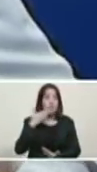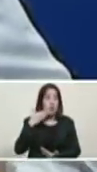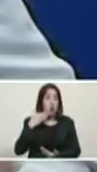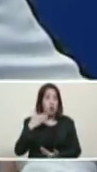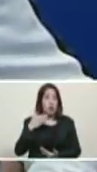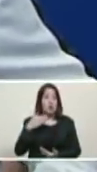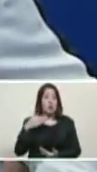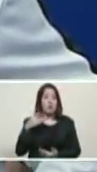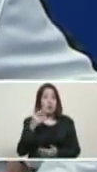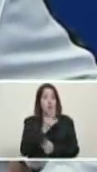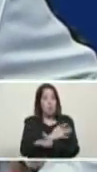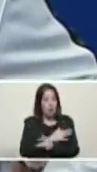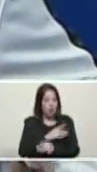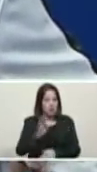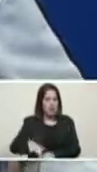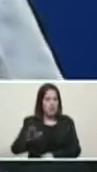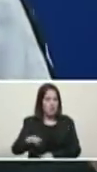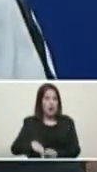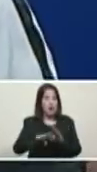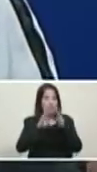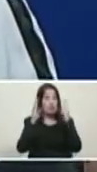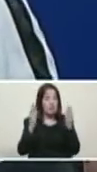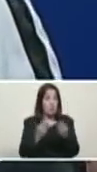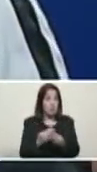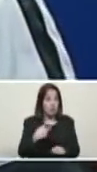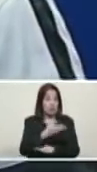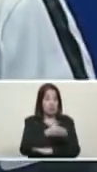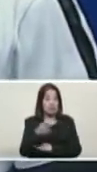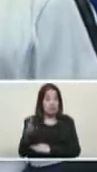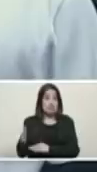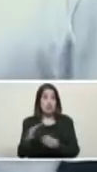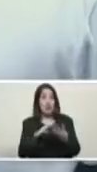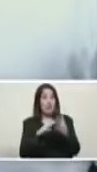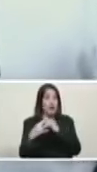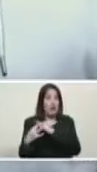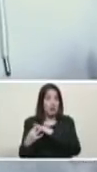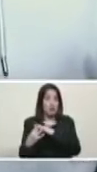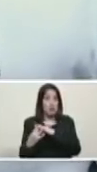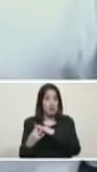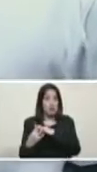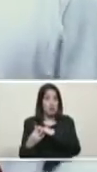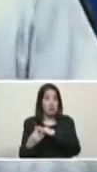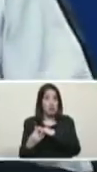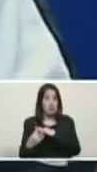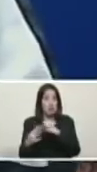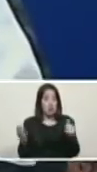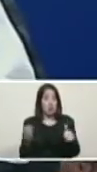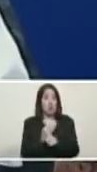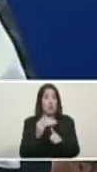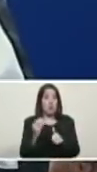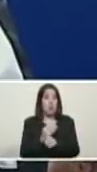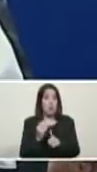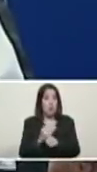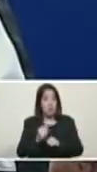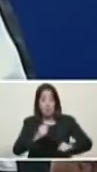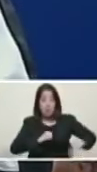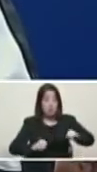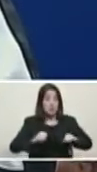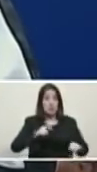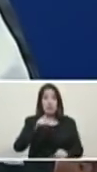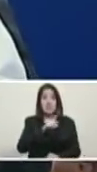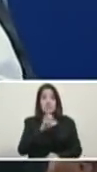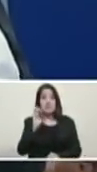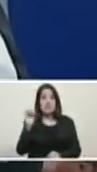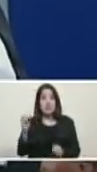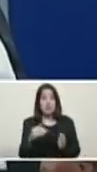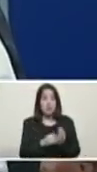llevarlo a los bares y creo que para nosotros fue un experiencia importantísima porque logramos movilizar alrededor de 100.000 jóvenes